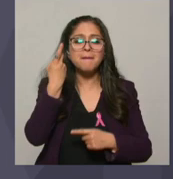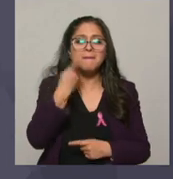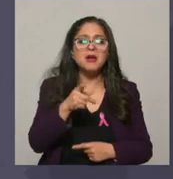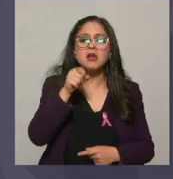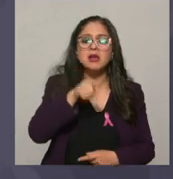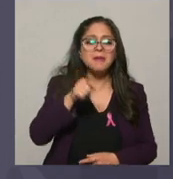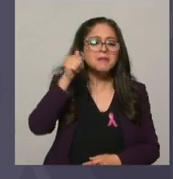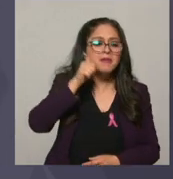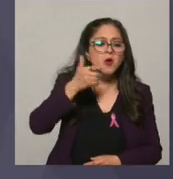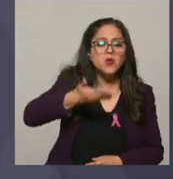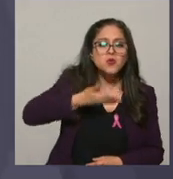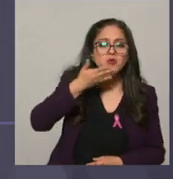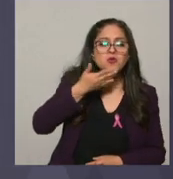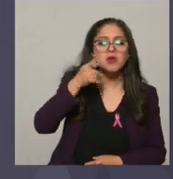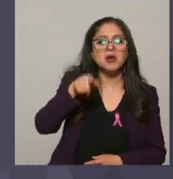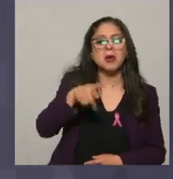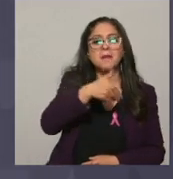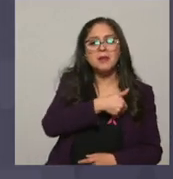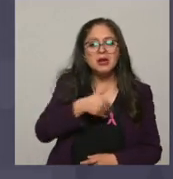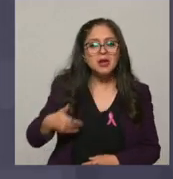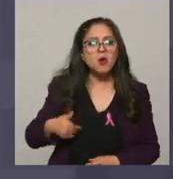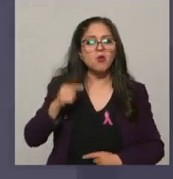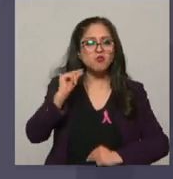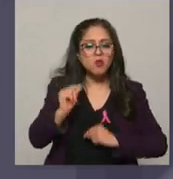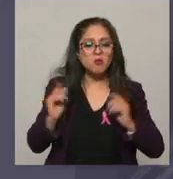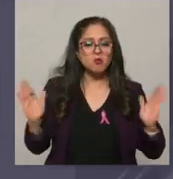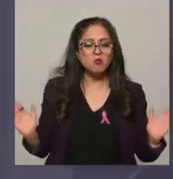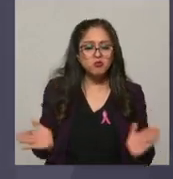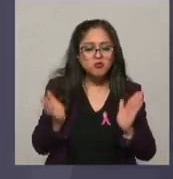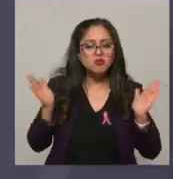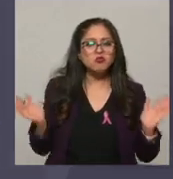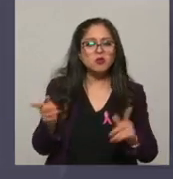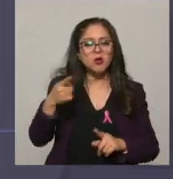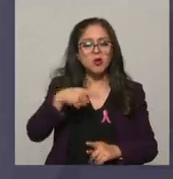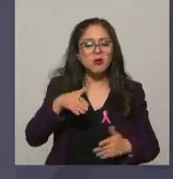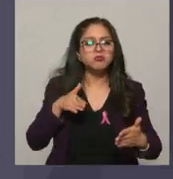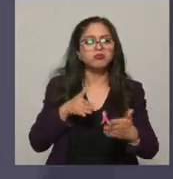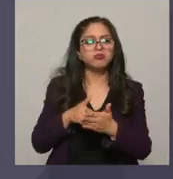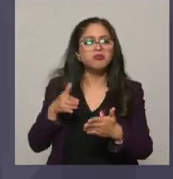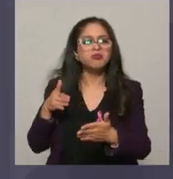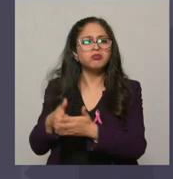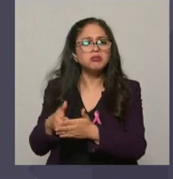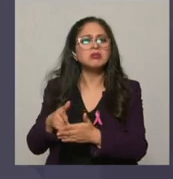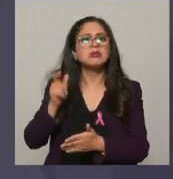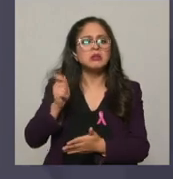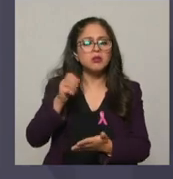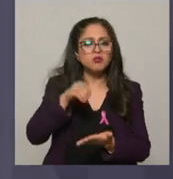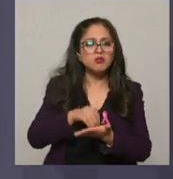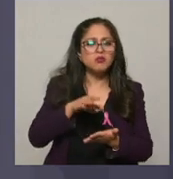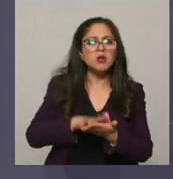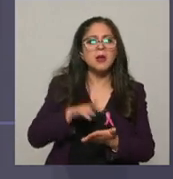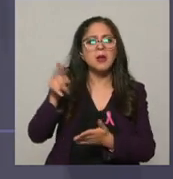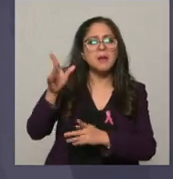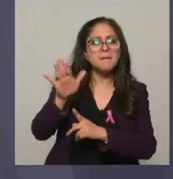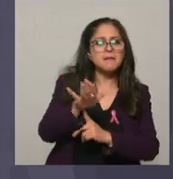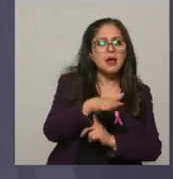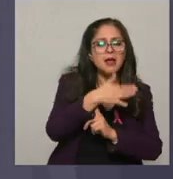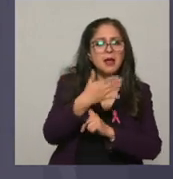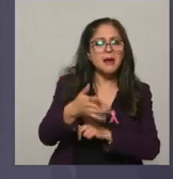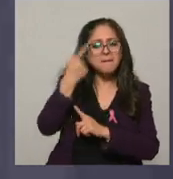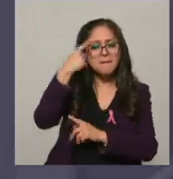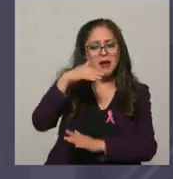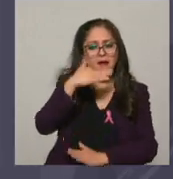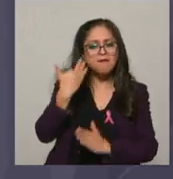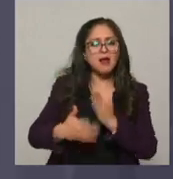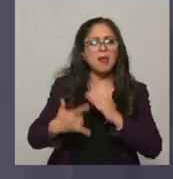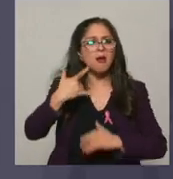constante, ¿no? Hay que empujar, hay que imponer, hay que saltar las multitudes, los obstáculos para imponer nuestra bandera, para imponer nuestra lucha y para